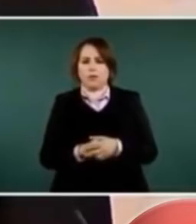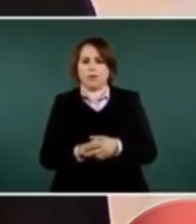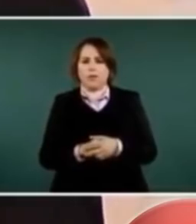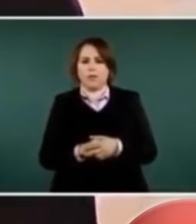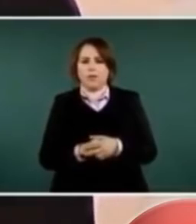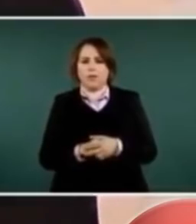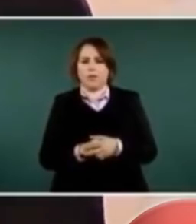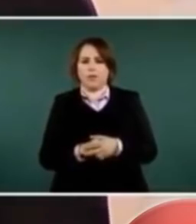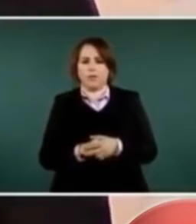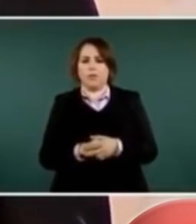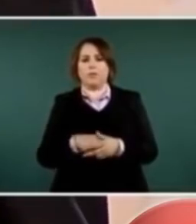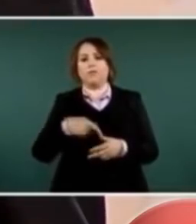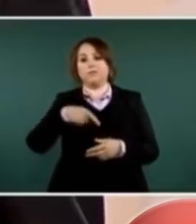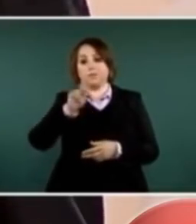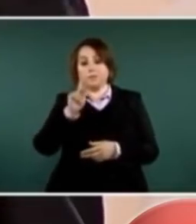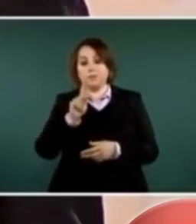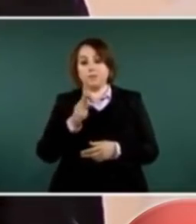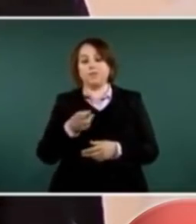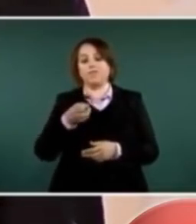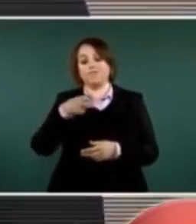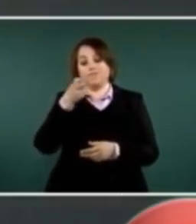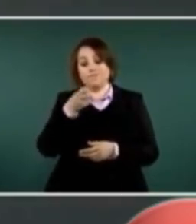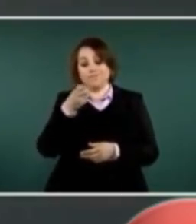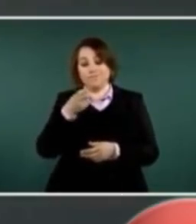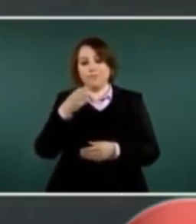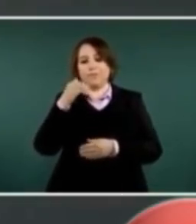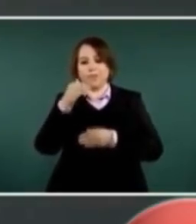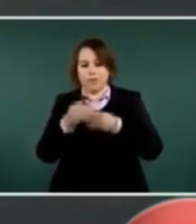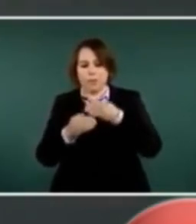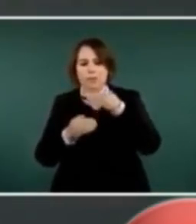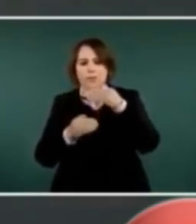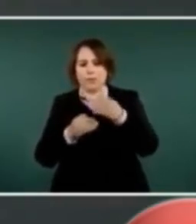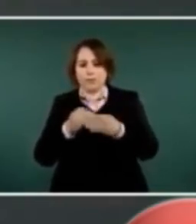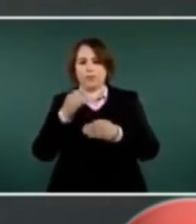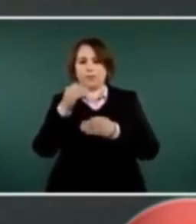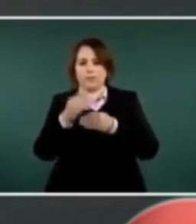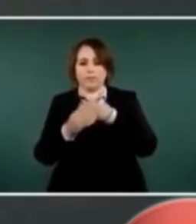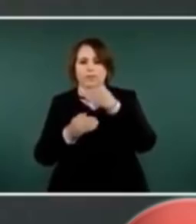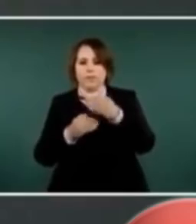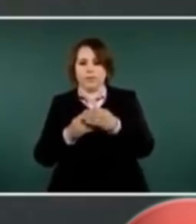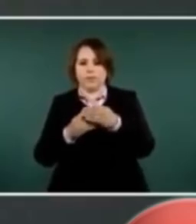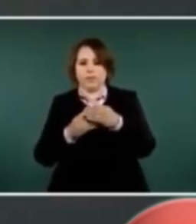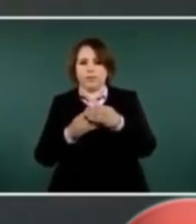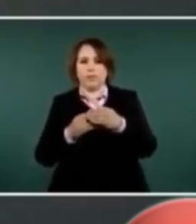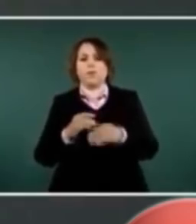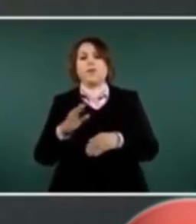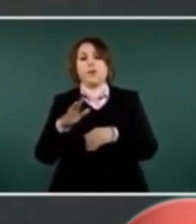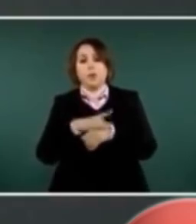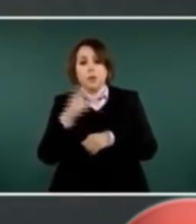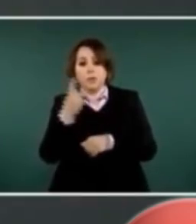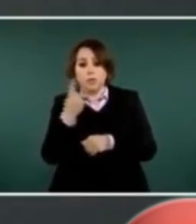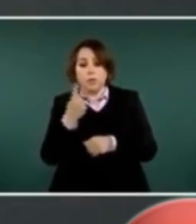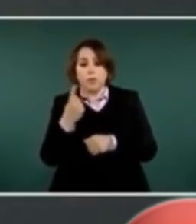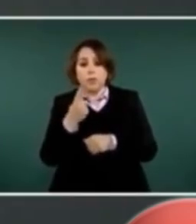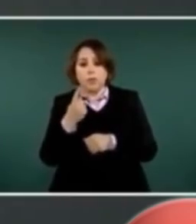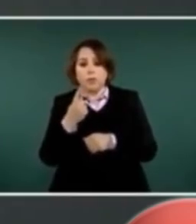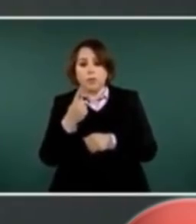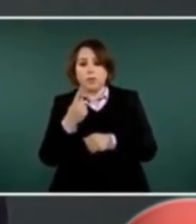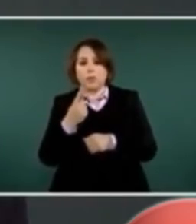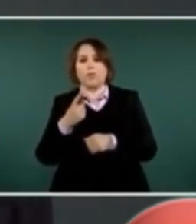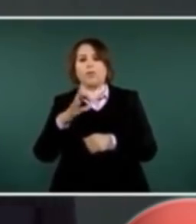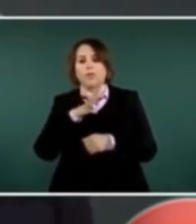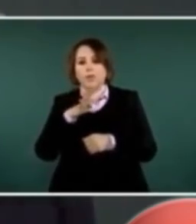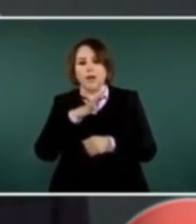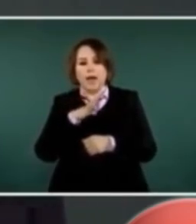pero es un proceso por qué a quién es no